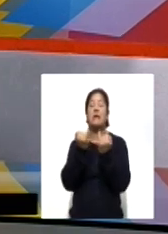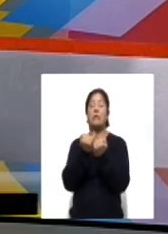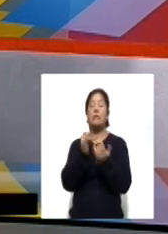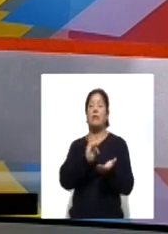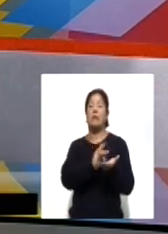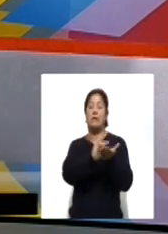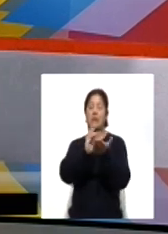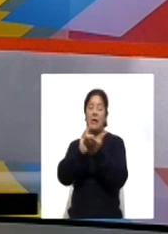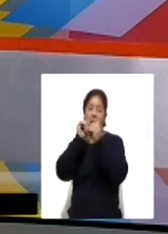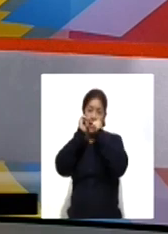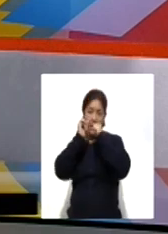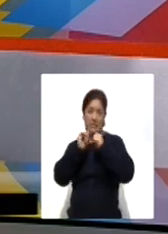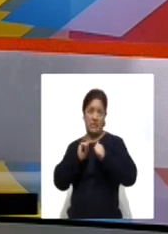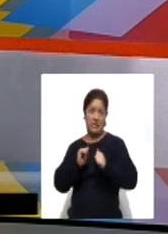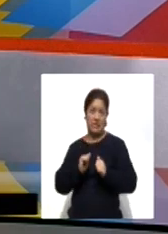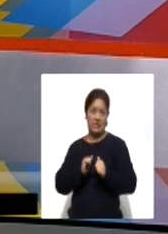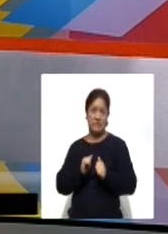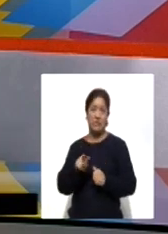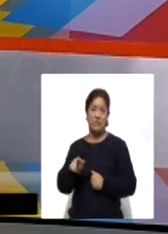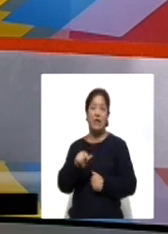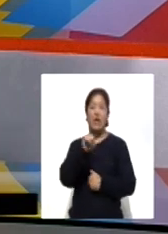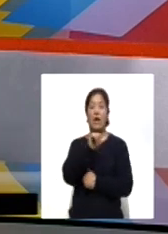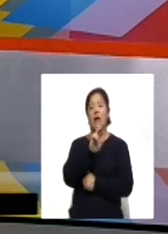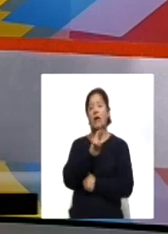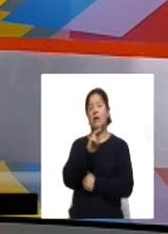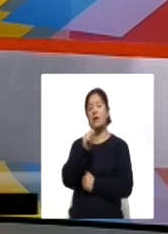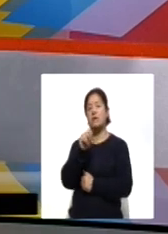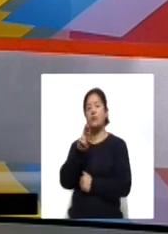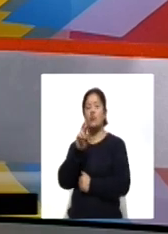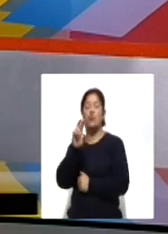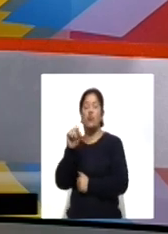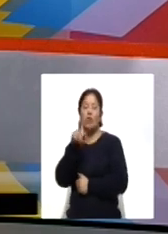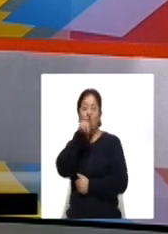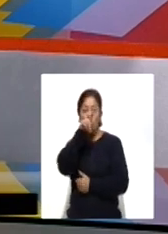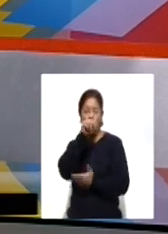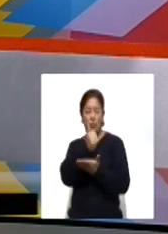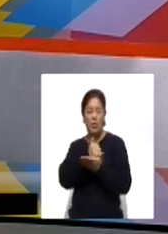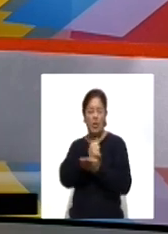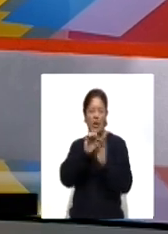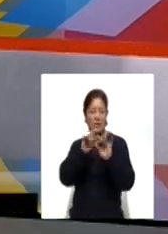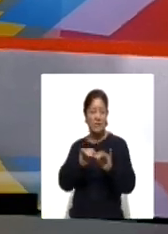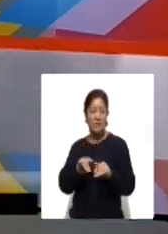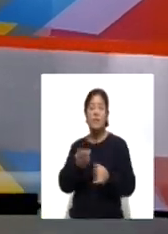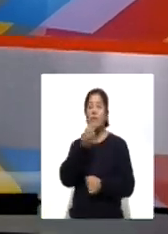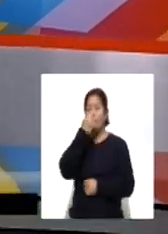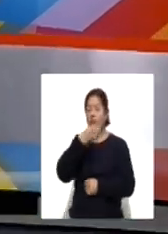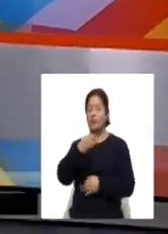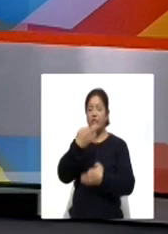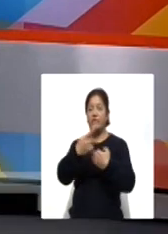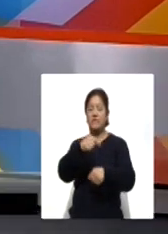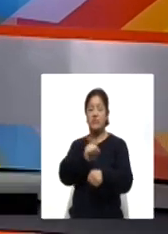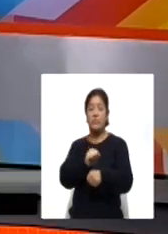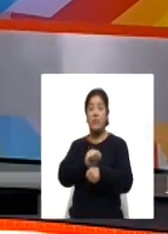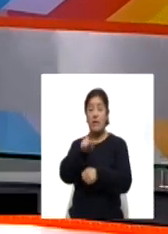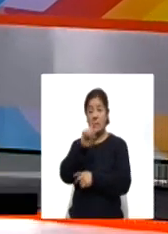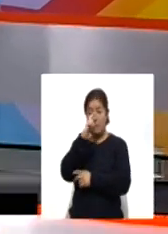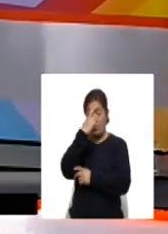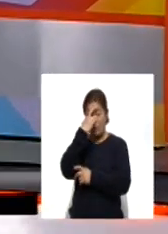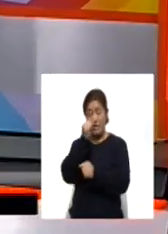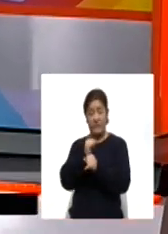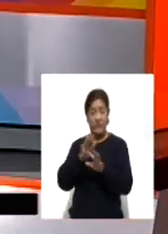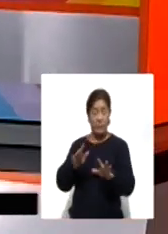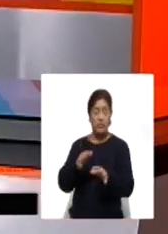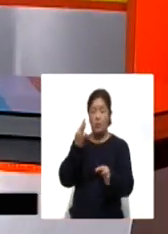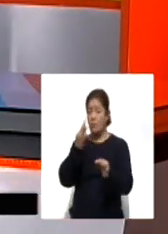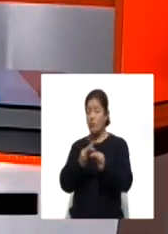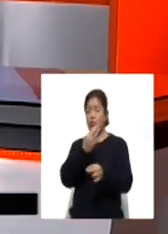su atención, Arturo Pintle, que nos escribe a través de Twitter. Que tenga un excelente fin de semana. Le recordamos nuestros servicios informativos en punto